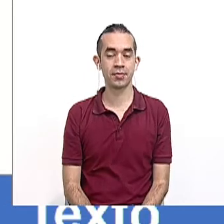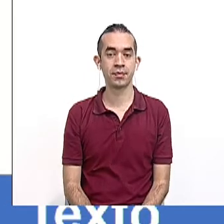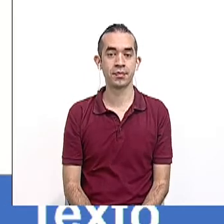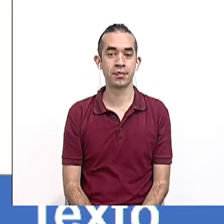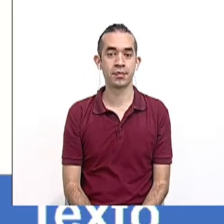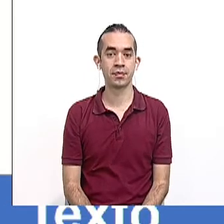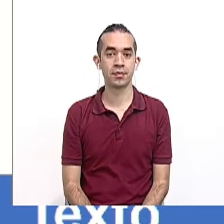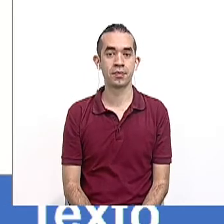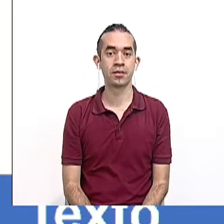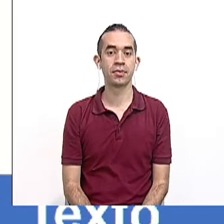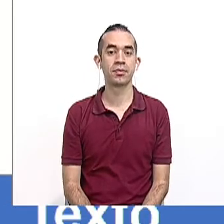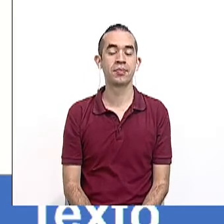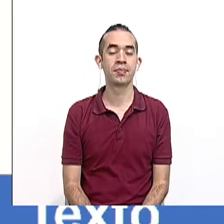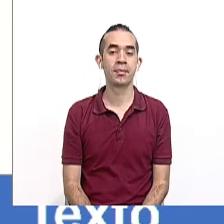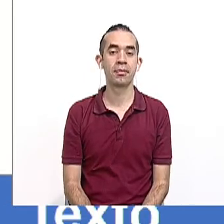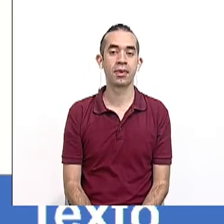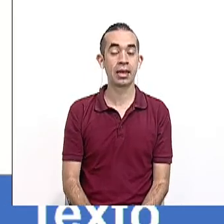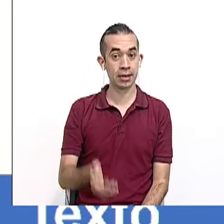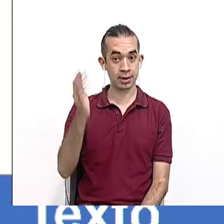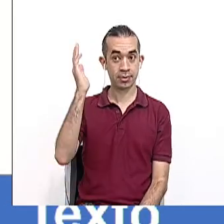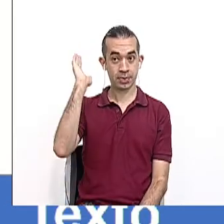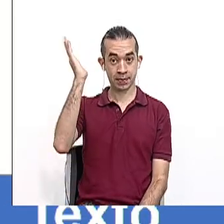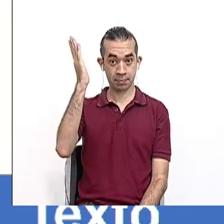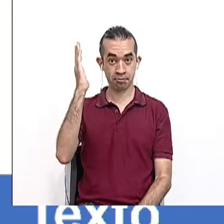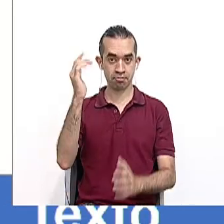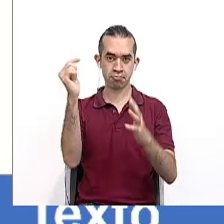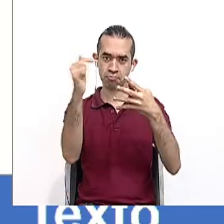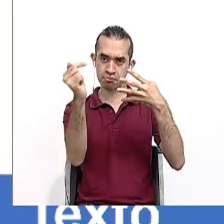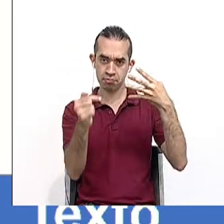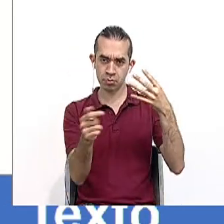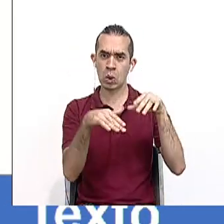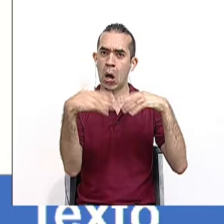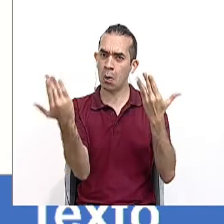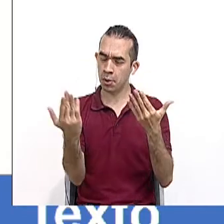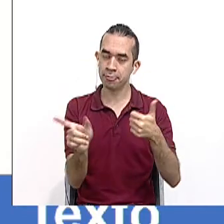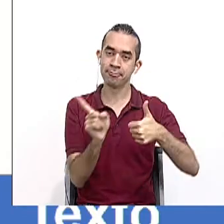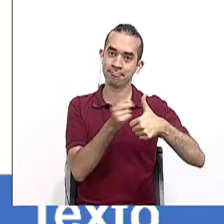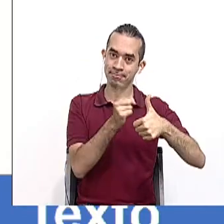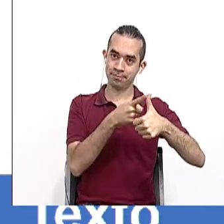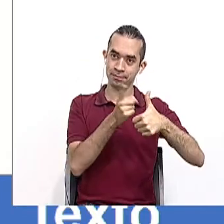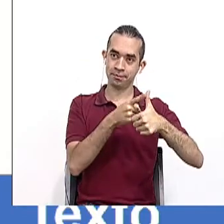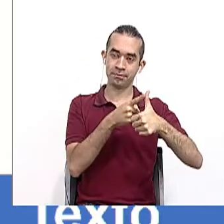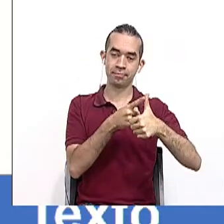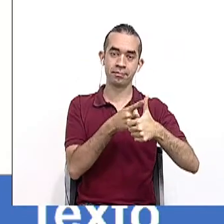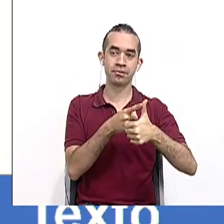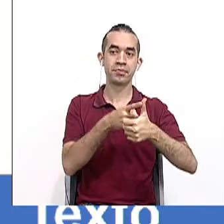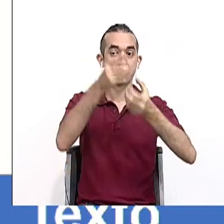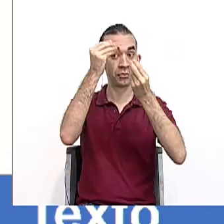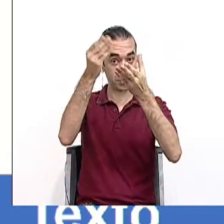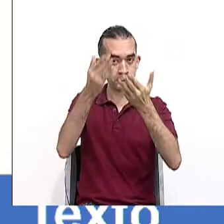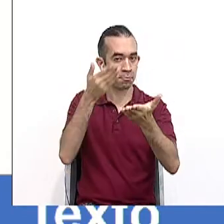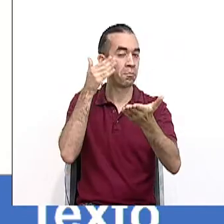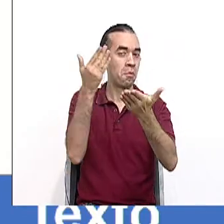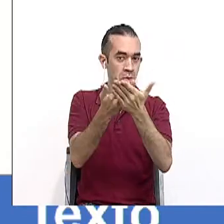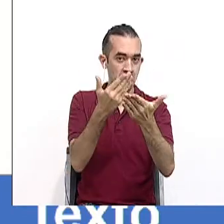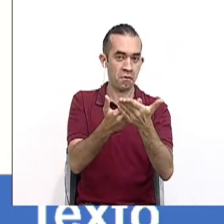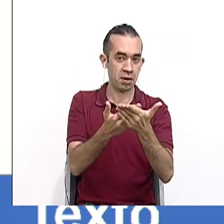Algunas de las características que tomaremos en cuenta es la presentación de hechos o datos comprobables.